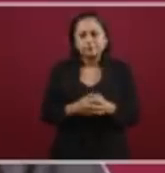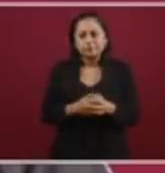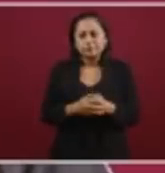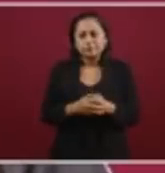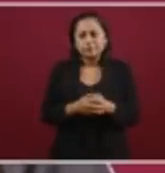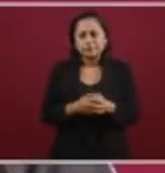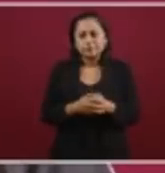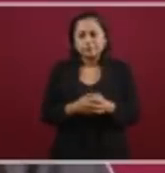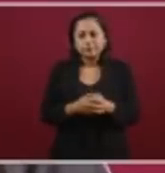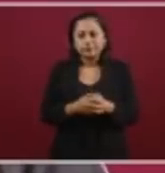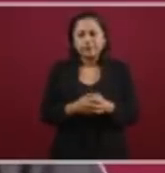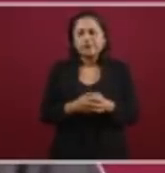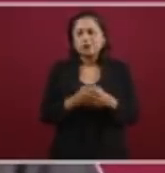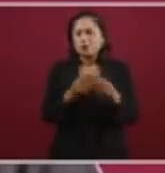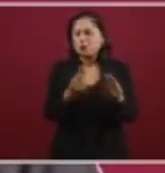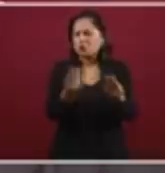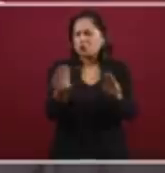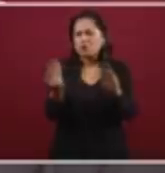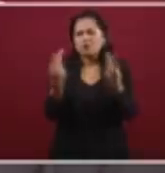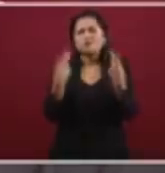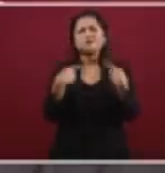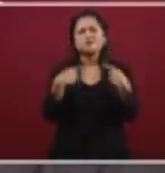muchos que saben